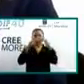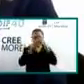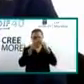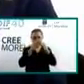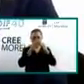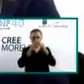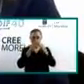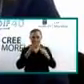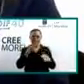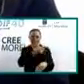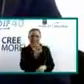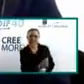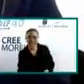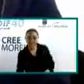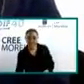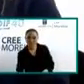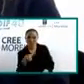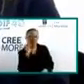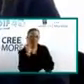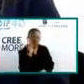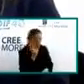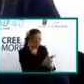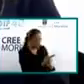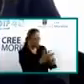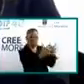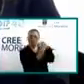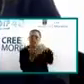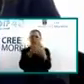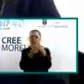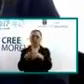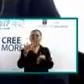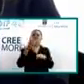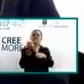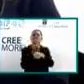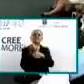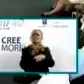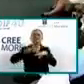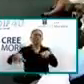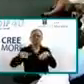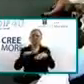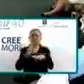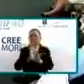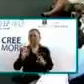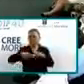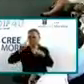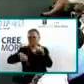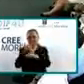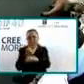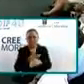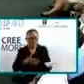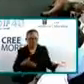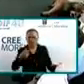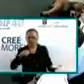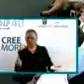niños descalzos, revueltos, sin importar edad y nada. Y le pregunté por qué estaban